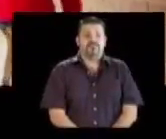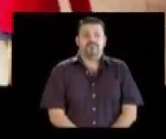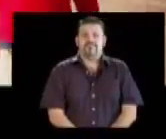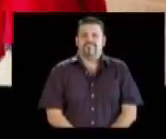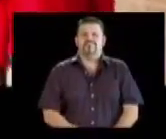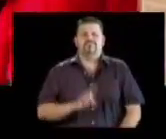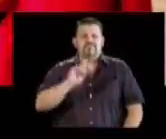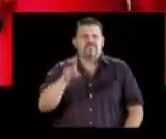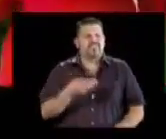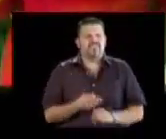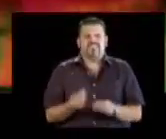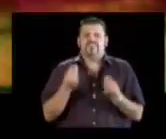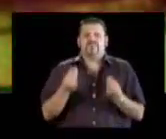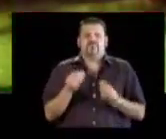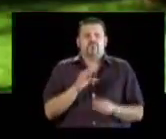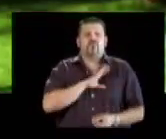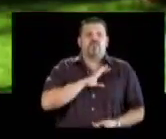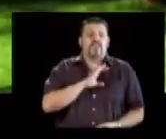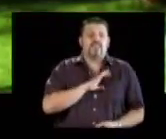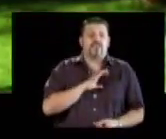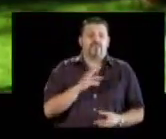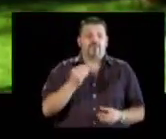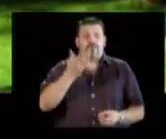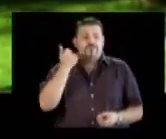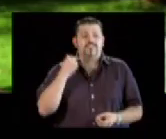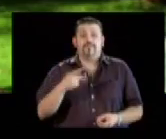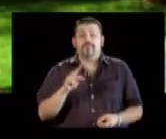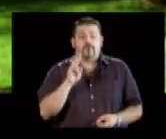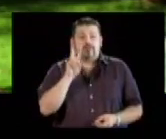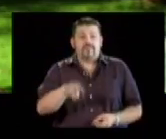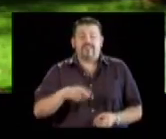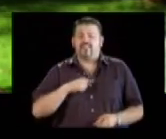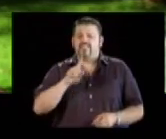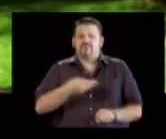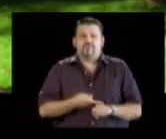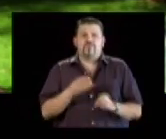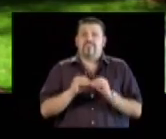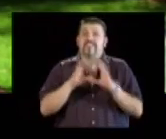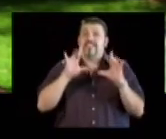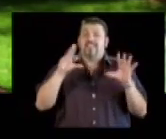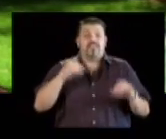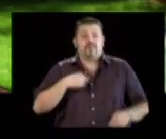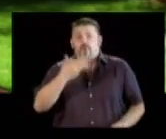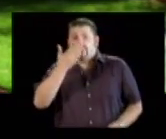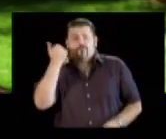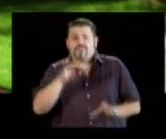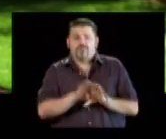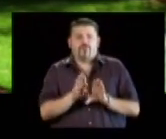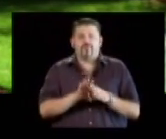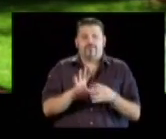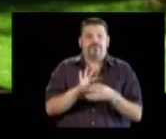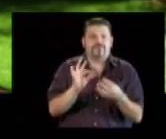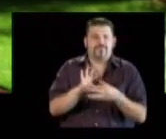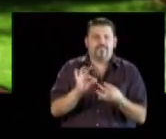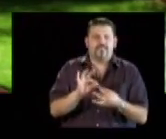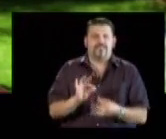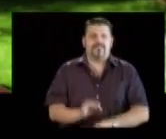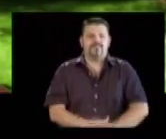Es mucho cariño, no sé. Es increíble, la verdad. No sé cómo explicarte